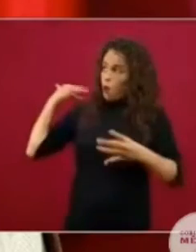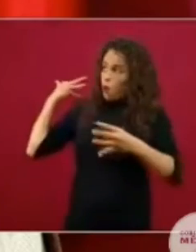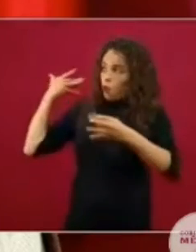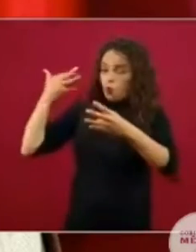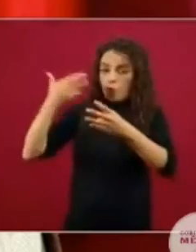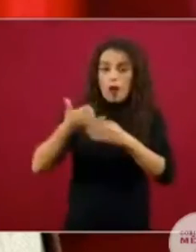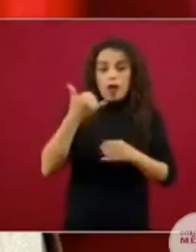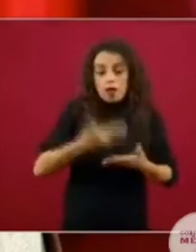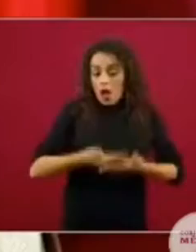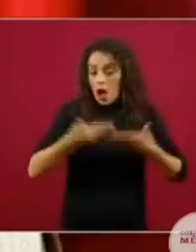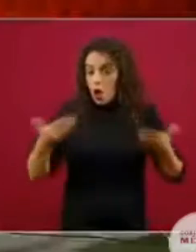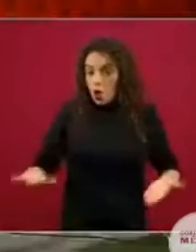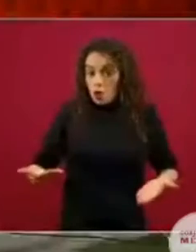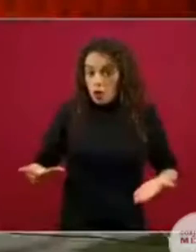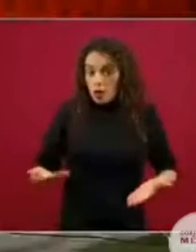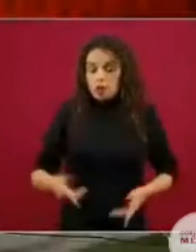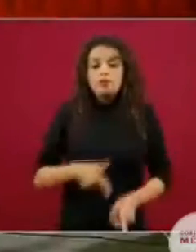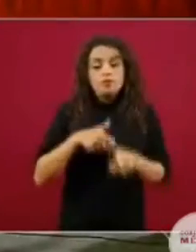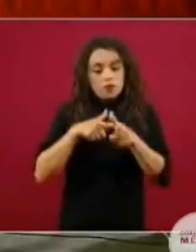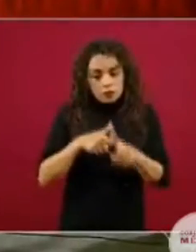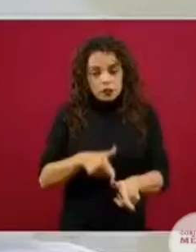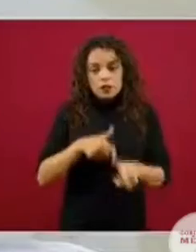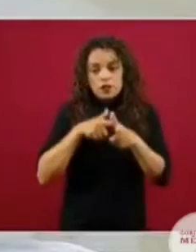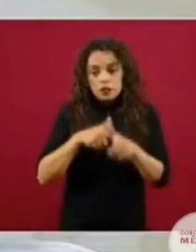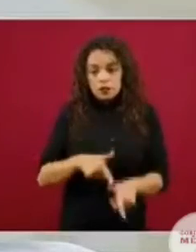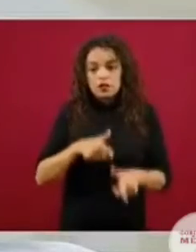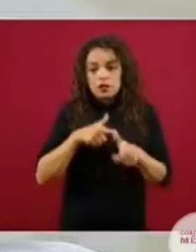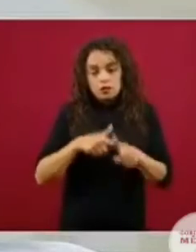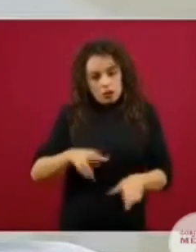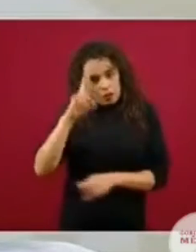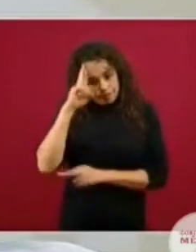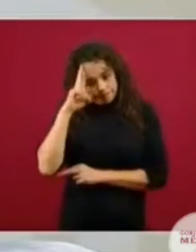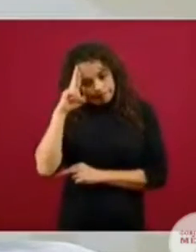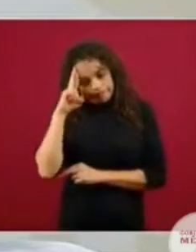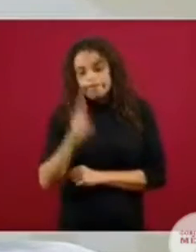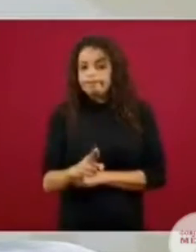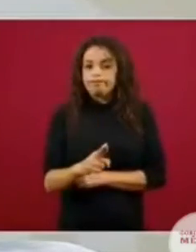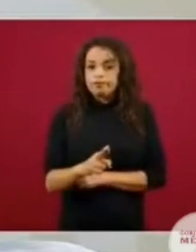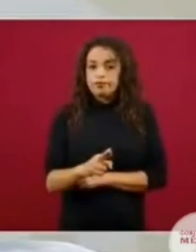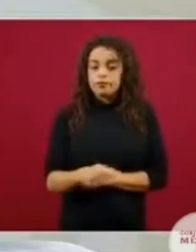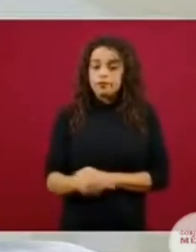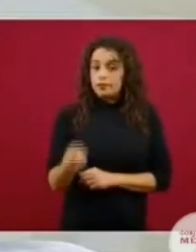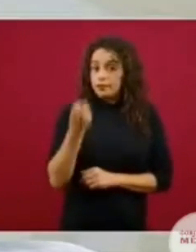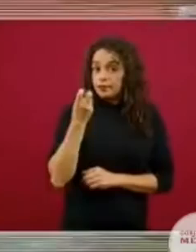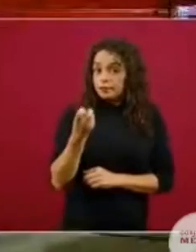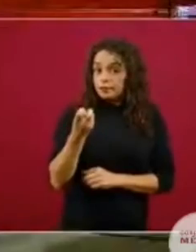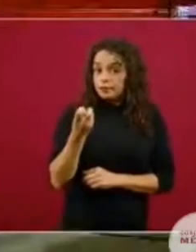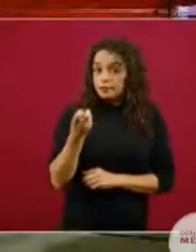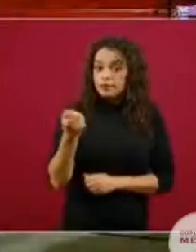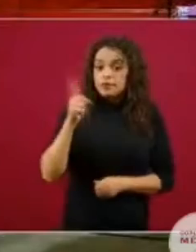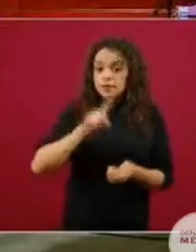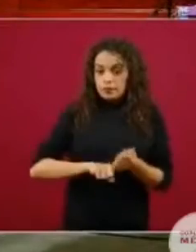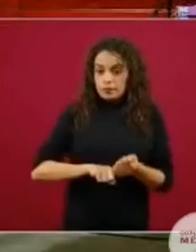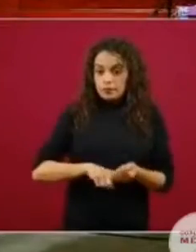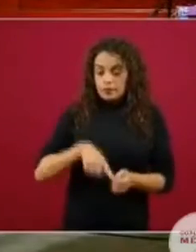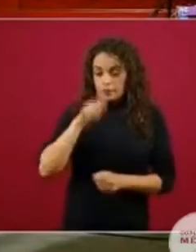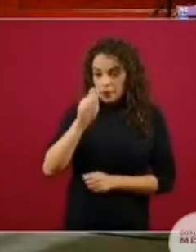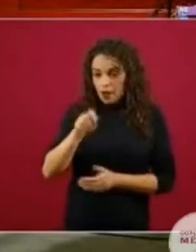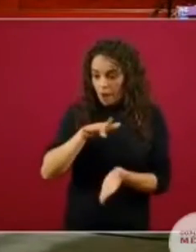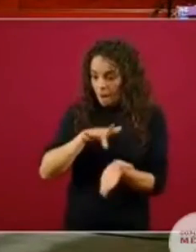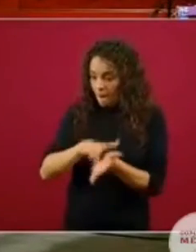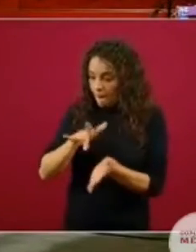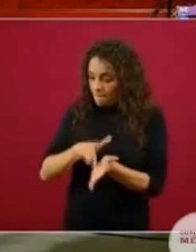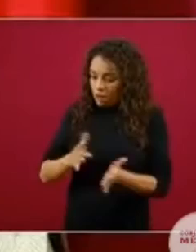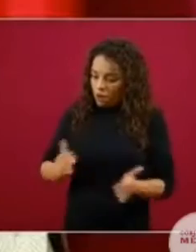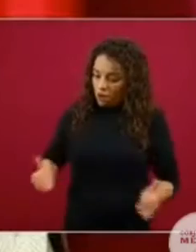ha sido tratado y seguirá tratando respetado y en eso ahí es precisamente el cobijo de estas de